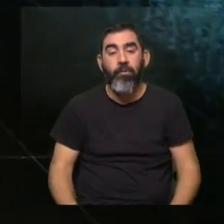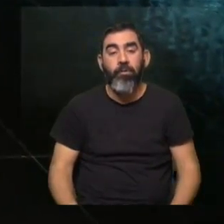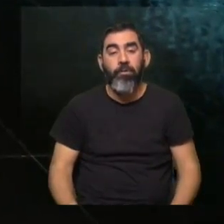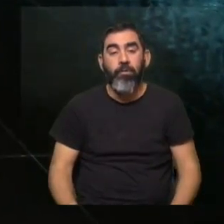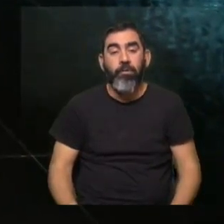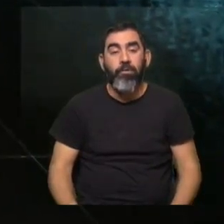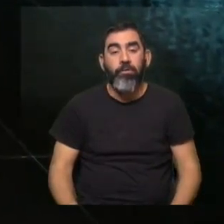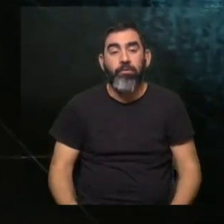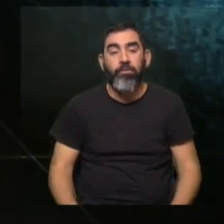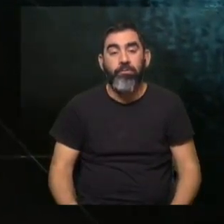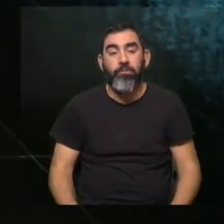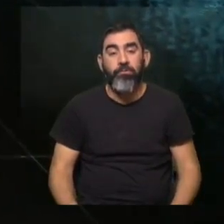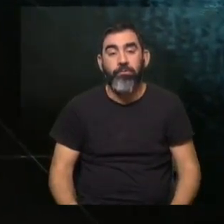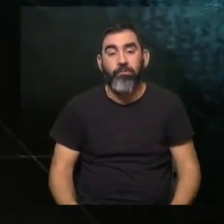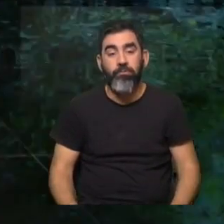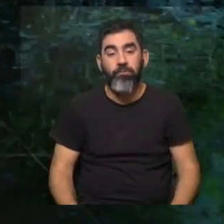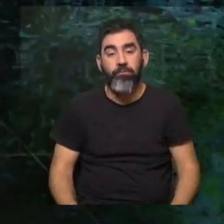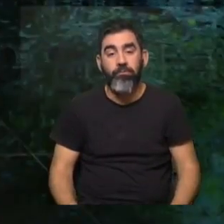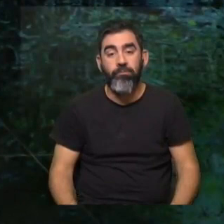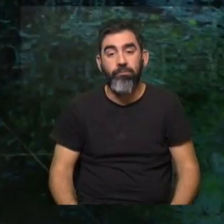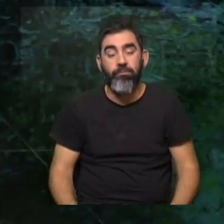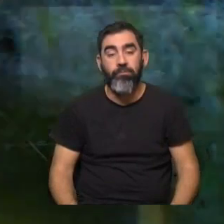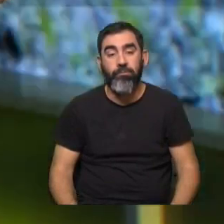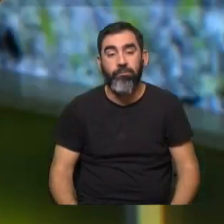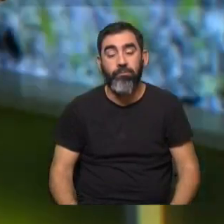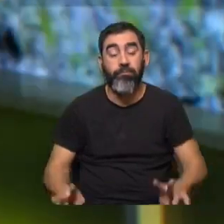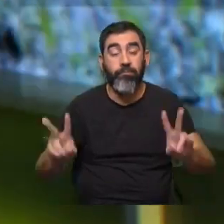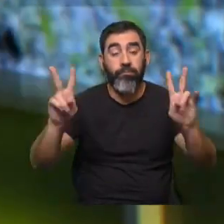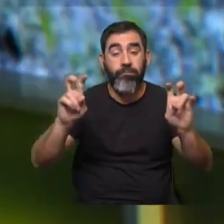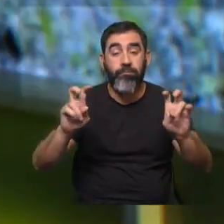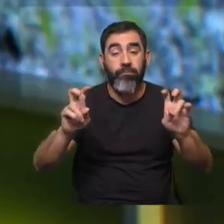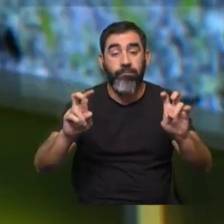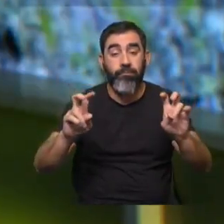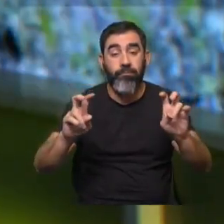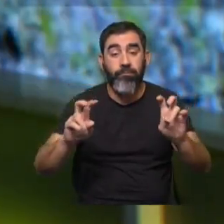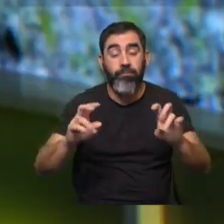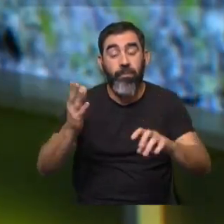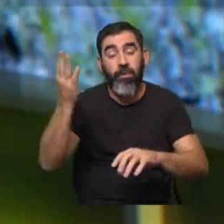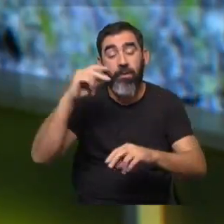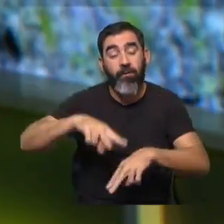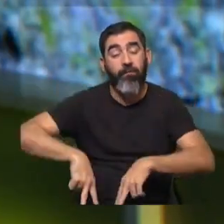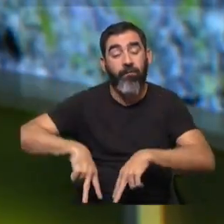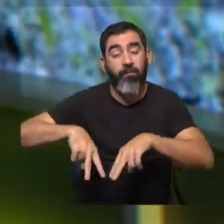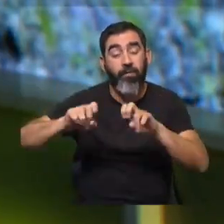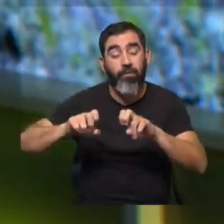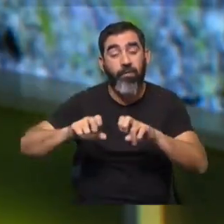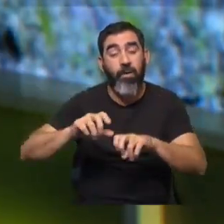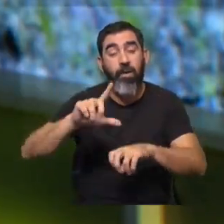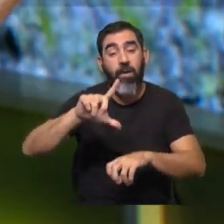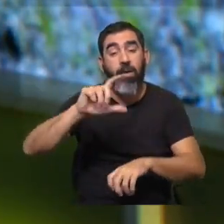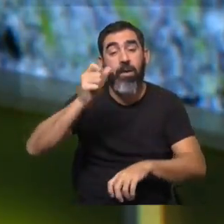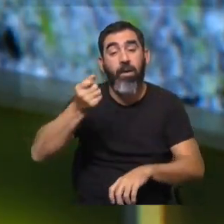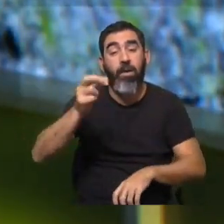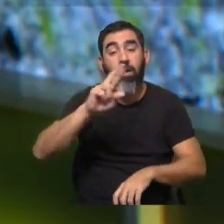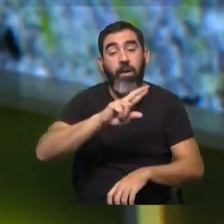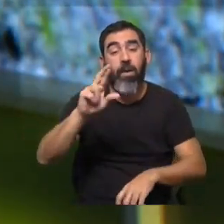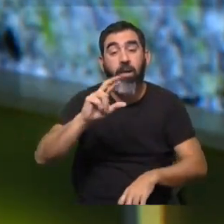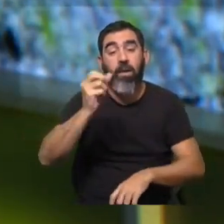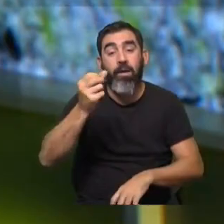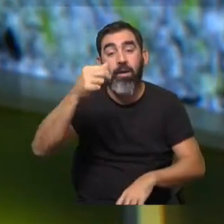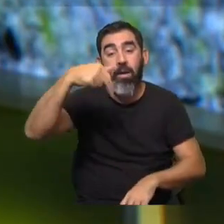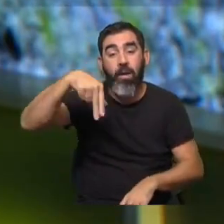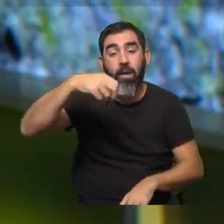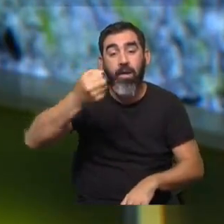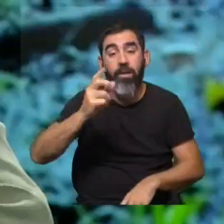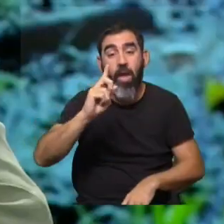alguna razón lo relaciono, bueno, por alguna razón no, y lo relaciono siempre con los que fueron las investigaciones de Damaso Antonio Larrañaga, que creo que fue el primero